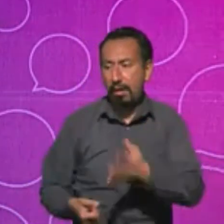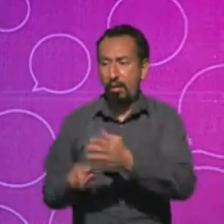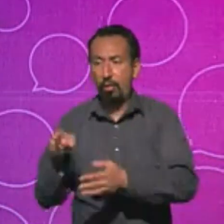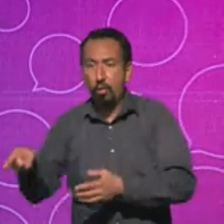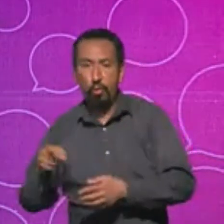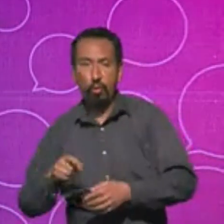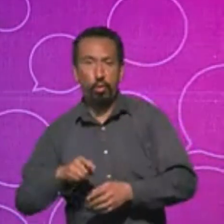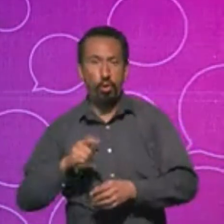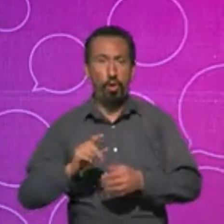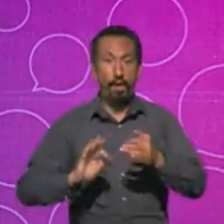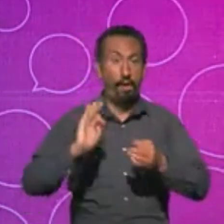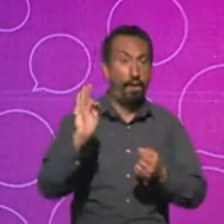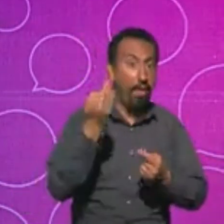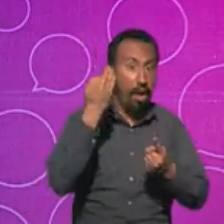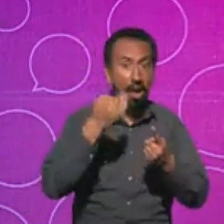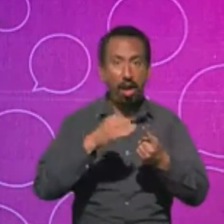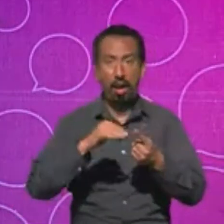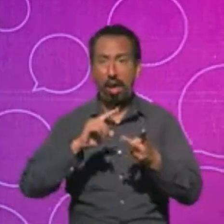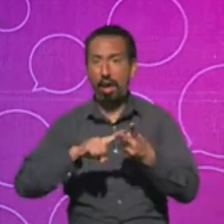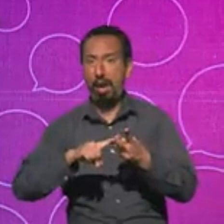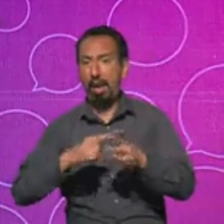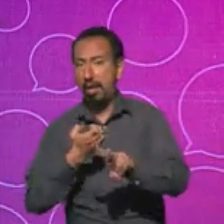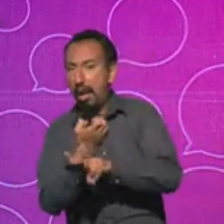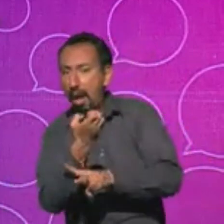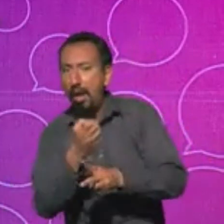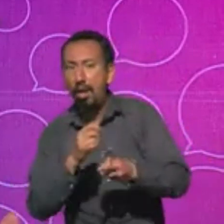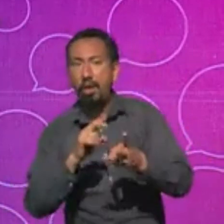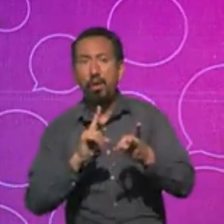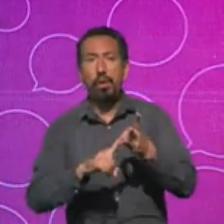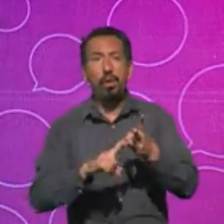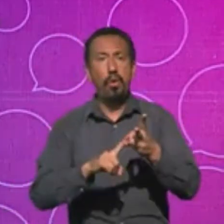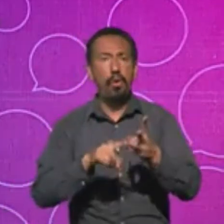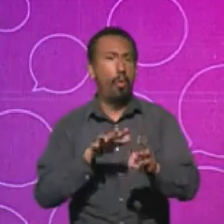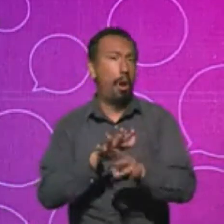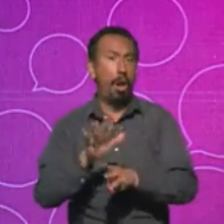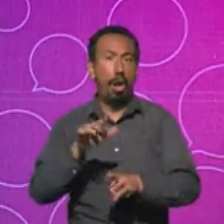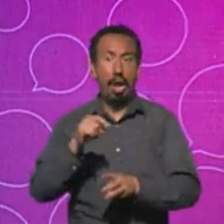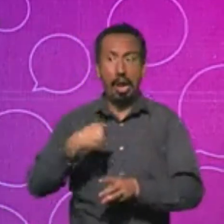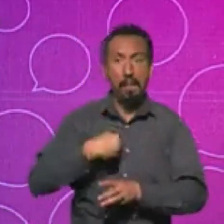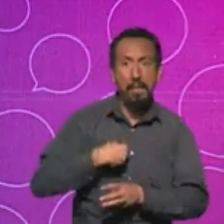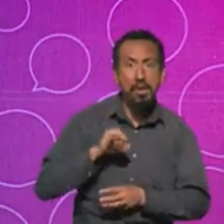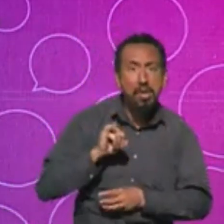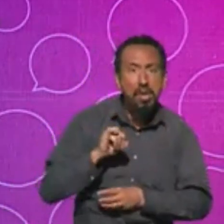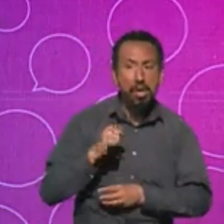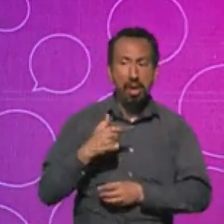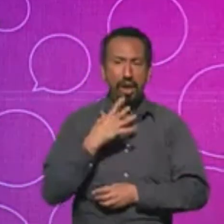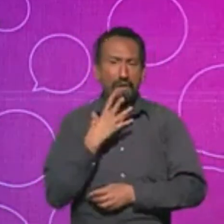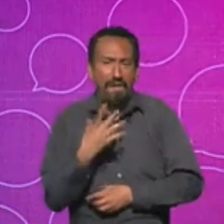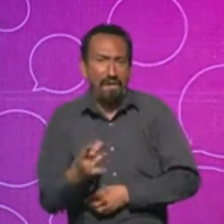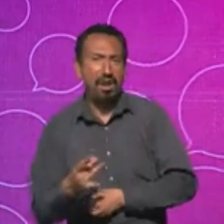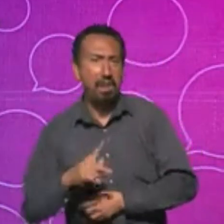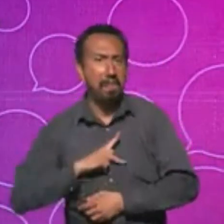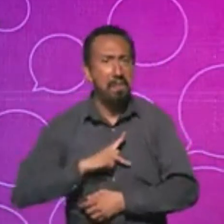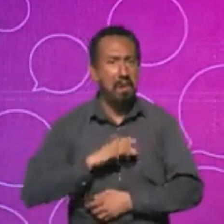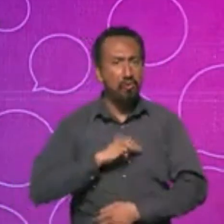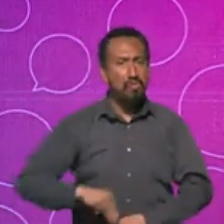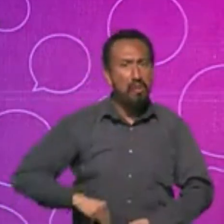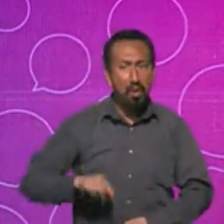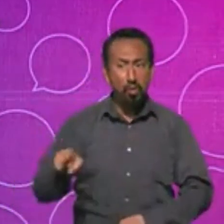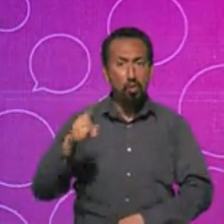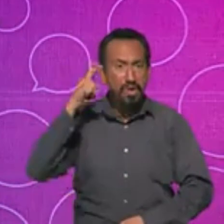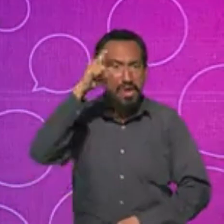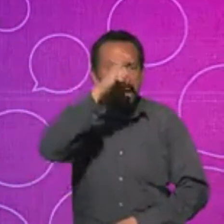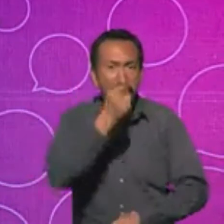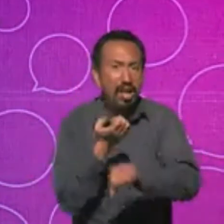competencia Federal que si es competencia del estado o que si esto sí me toca la cositas fáciles a gobierno municipal